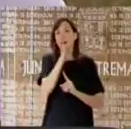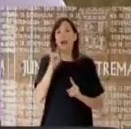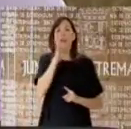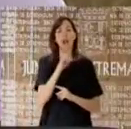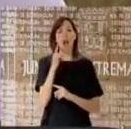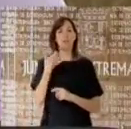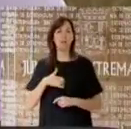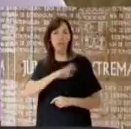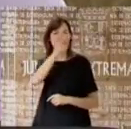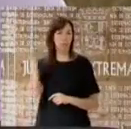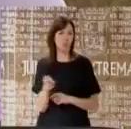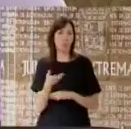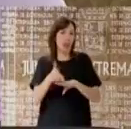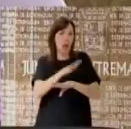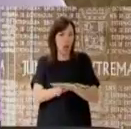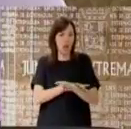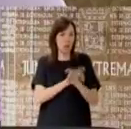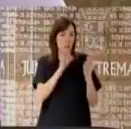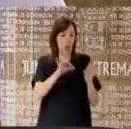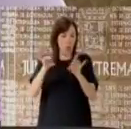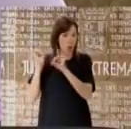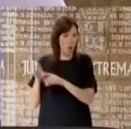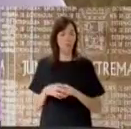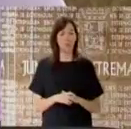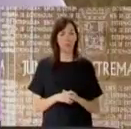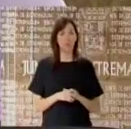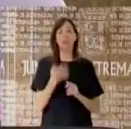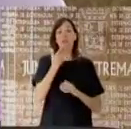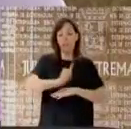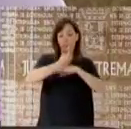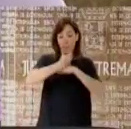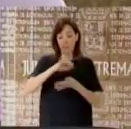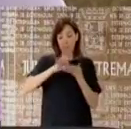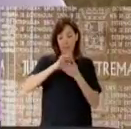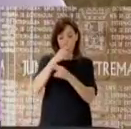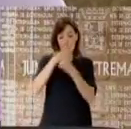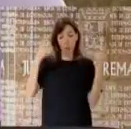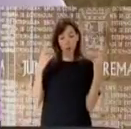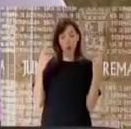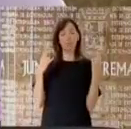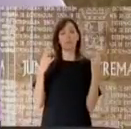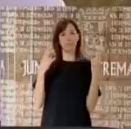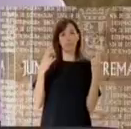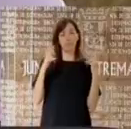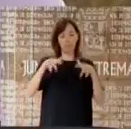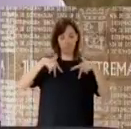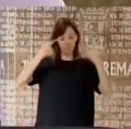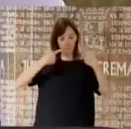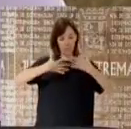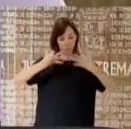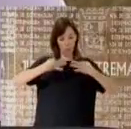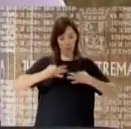Baleares. El tener una obligación de servicio público frente al contrato de publicidad existente da una mayor seguridad